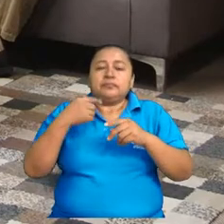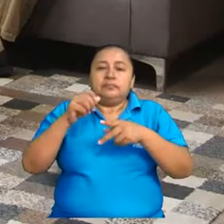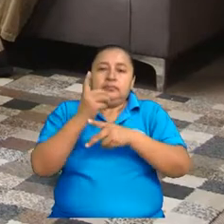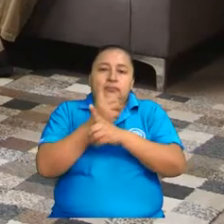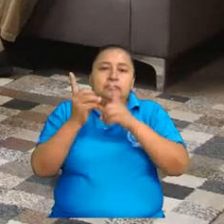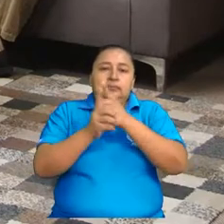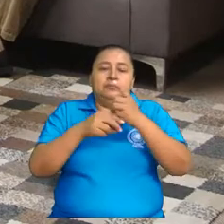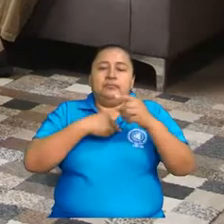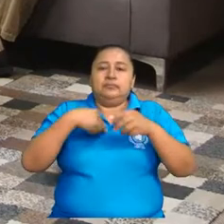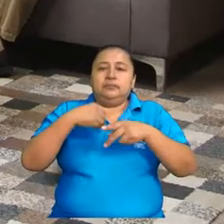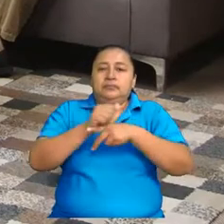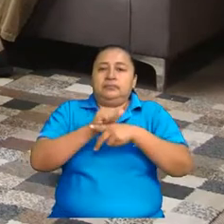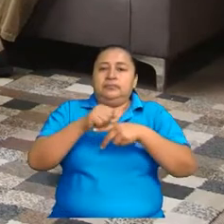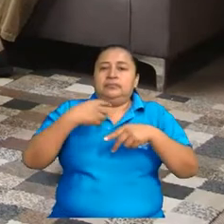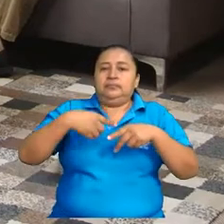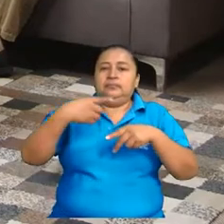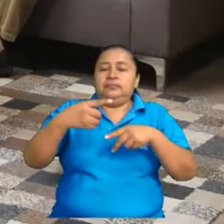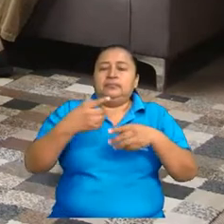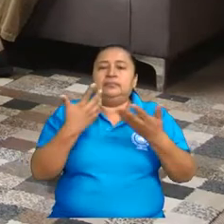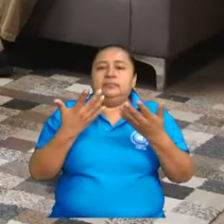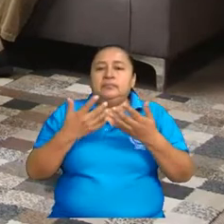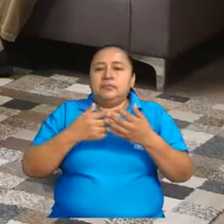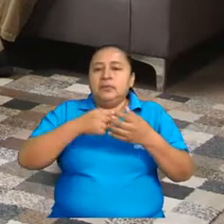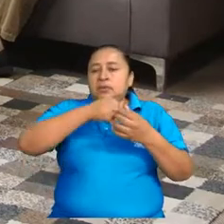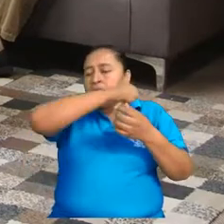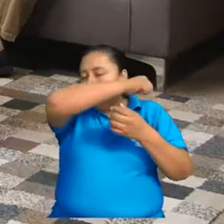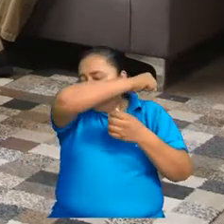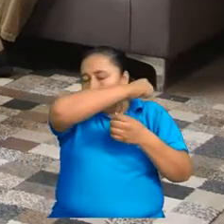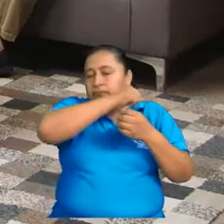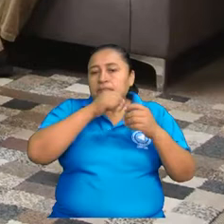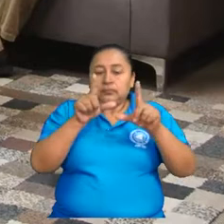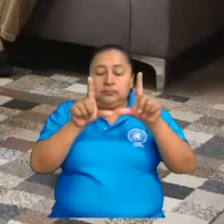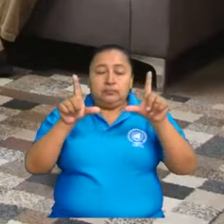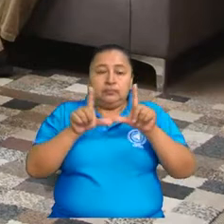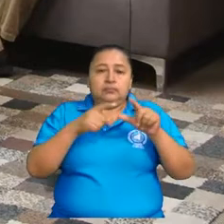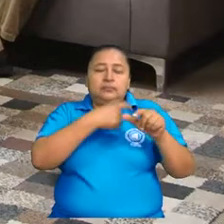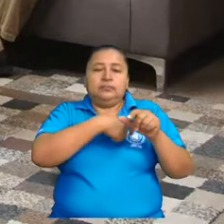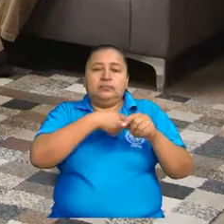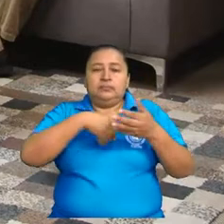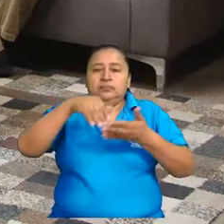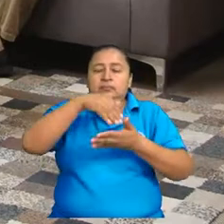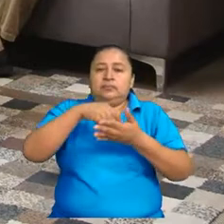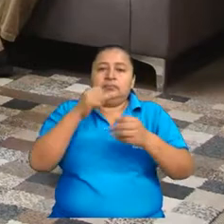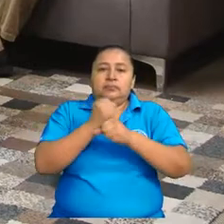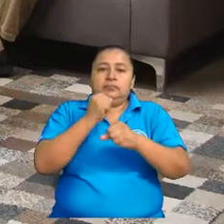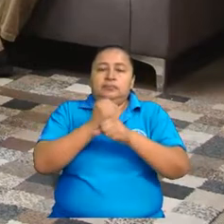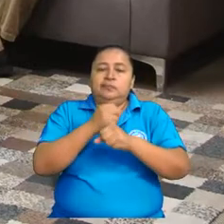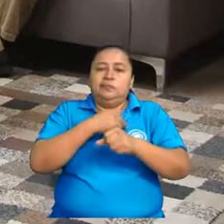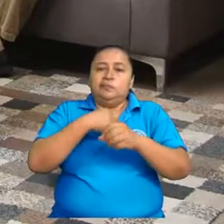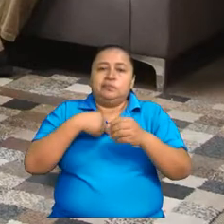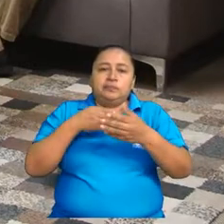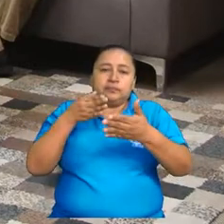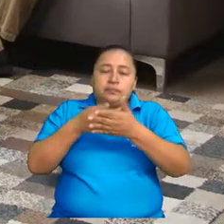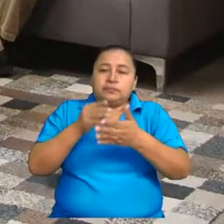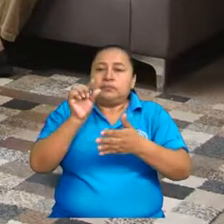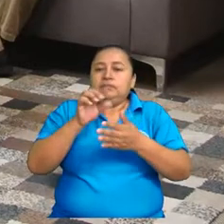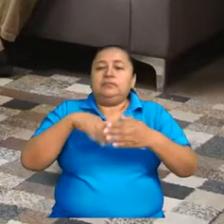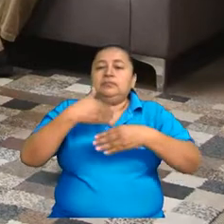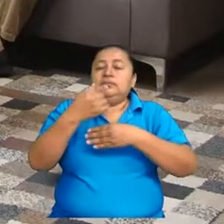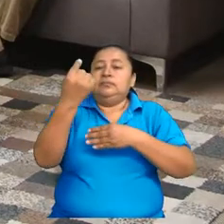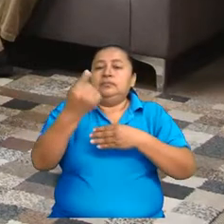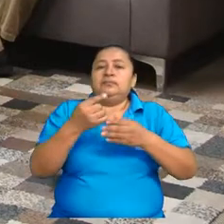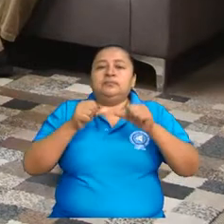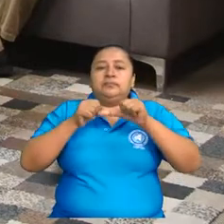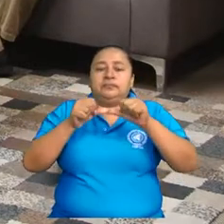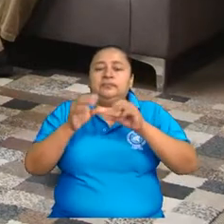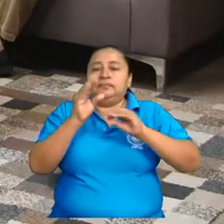práctica cotidiana en los hogares, así, en las escuelas, es decir, en el centro de trabajo. Hagamos una breve pausa y al volver quisiera que